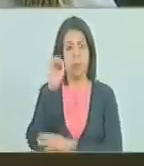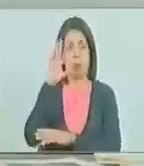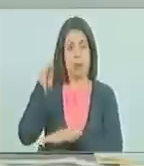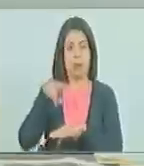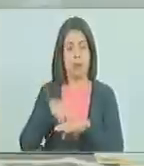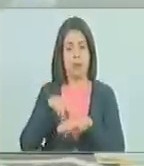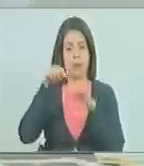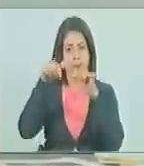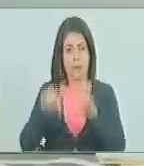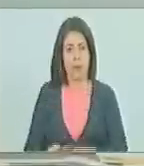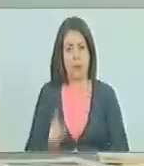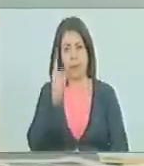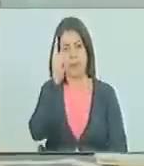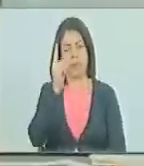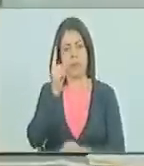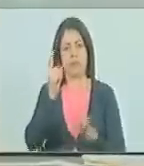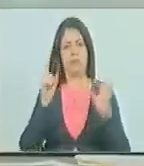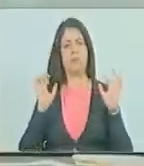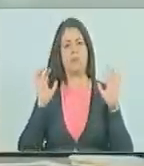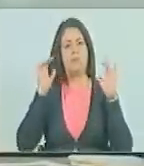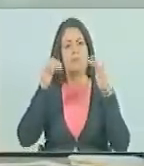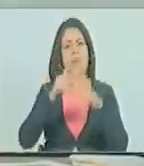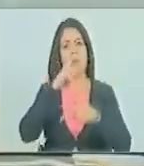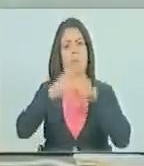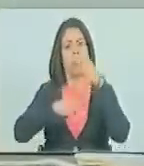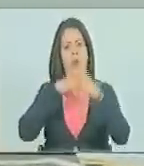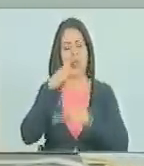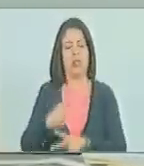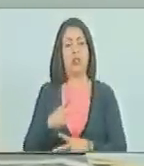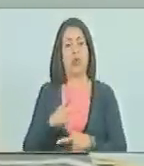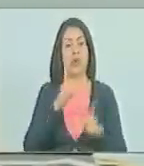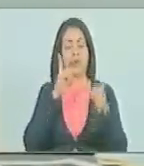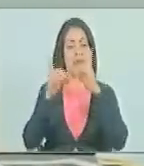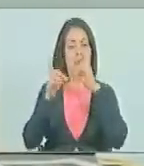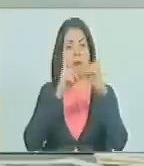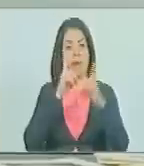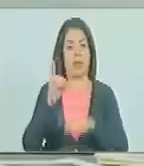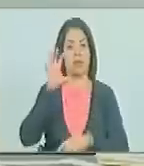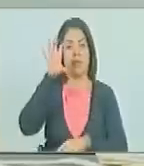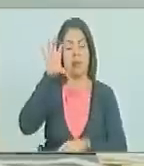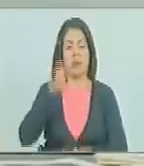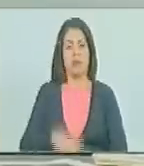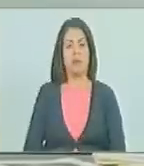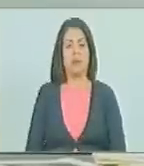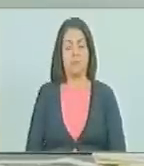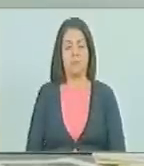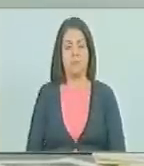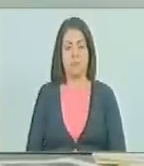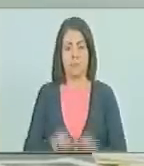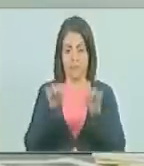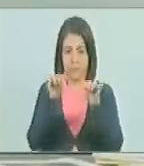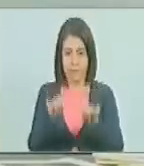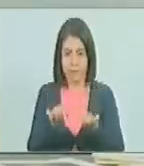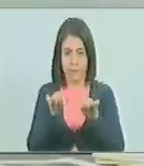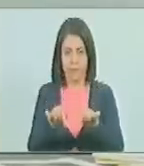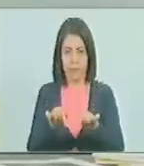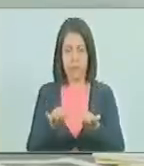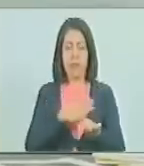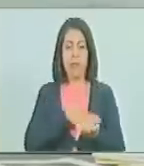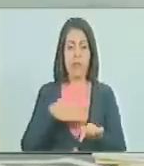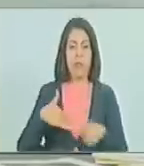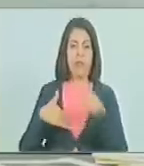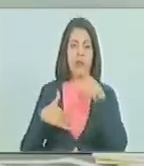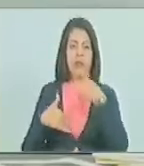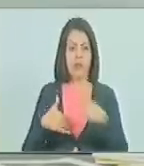sin lugar a dudas, es el principal foro político, de debate político del país. Y desde acá quiero